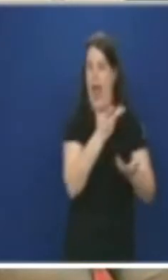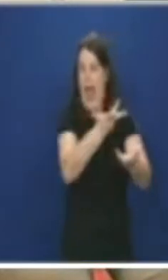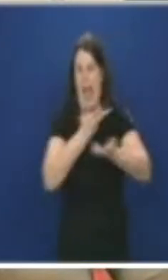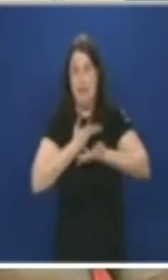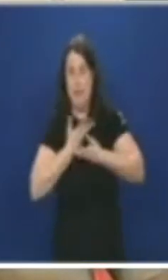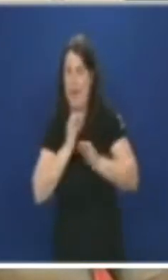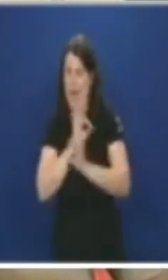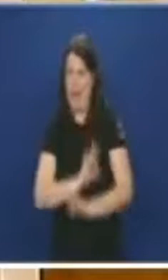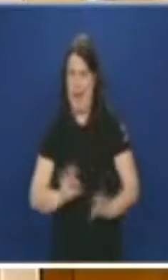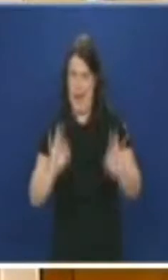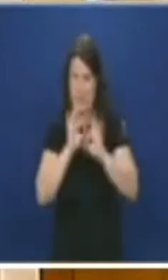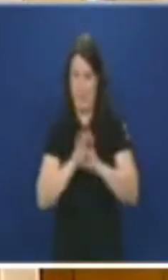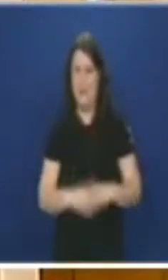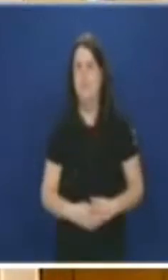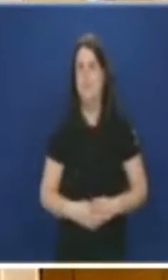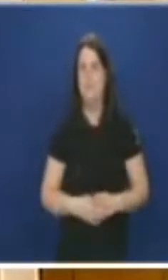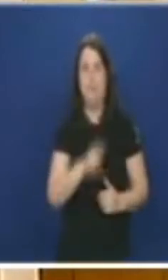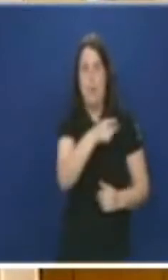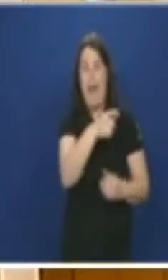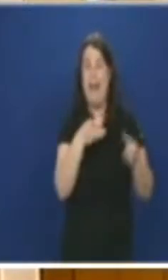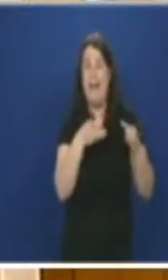galego. A burguesía